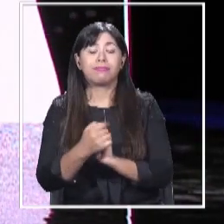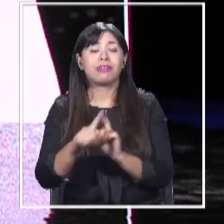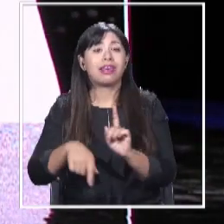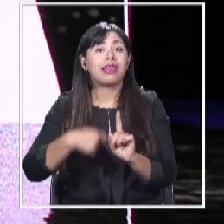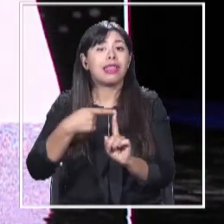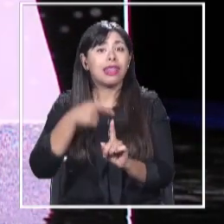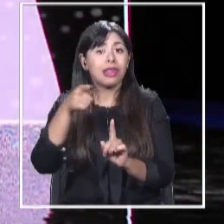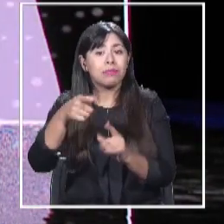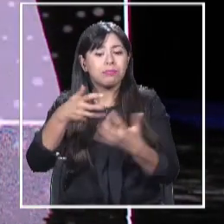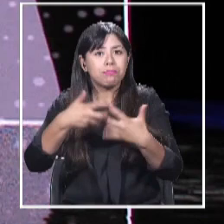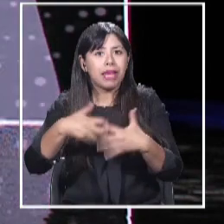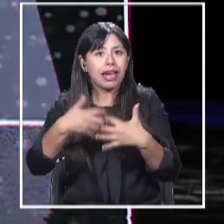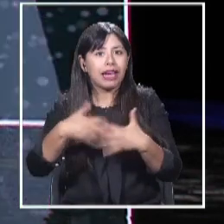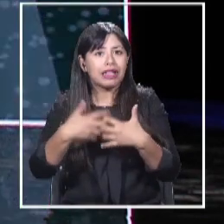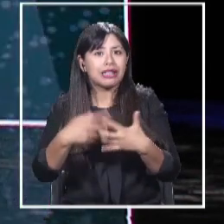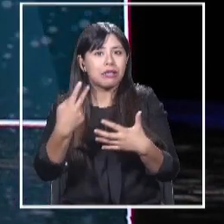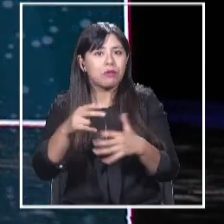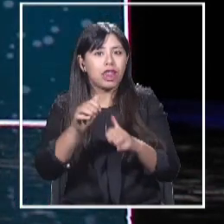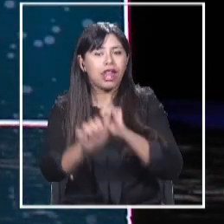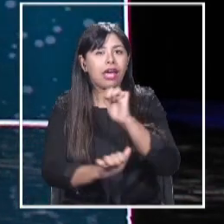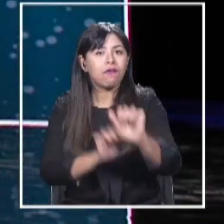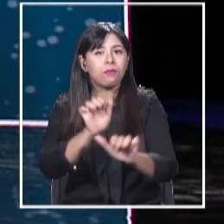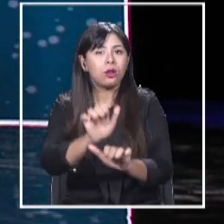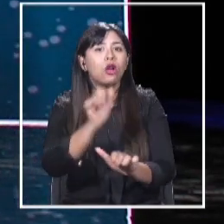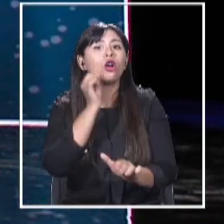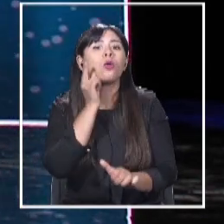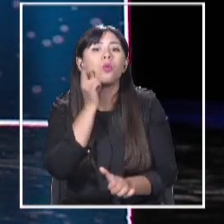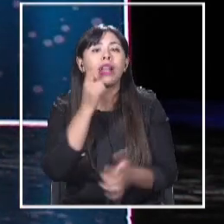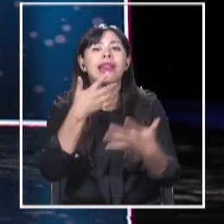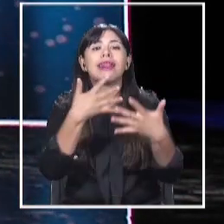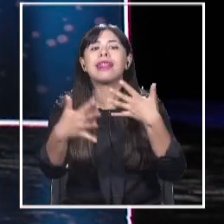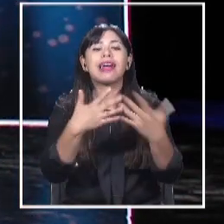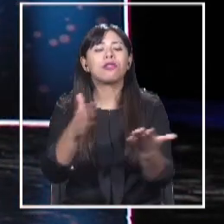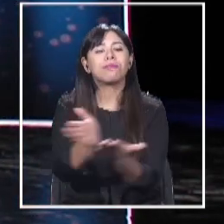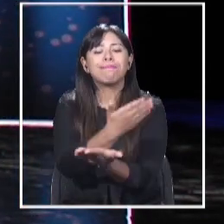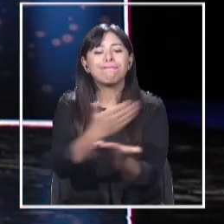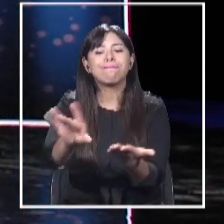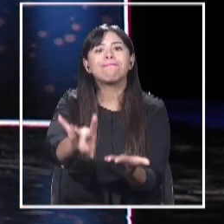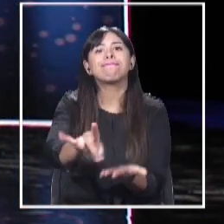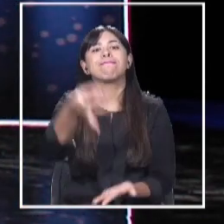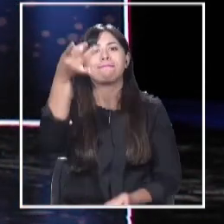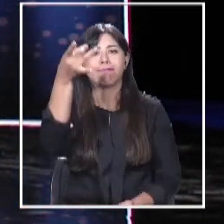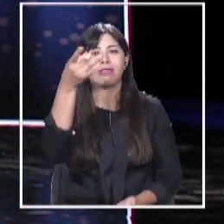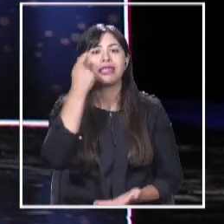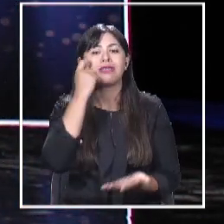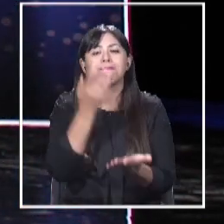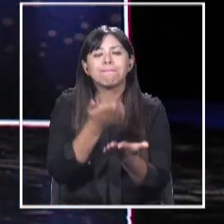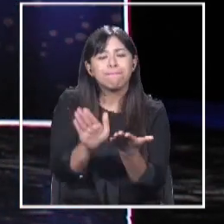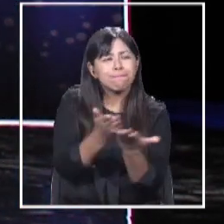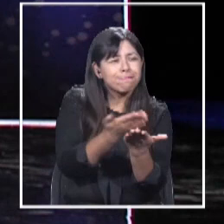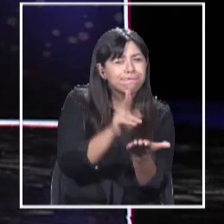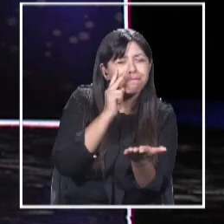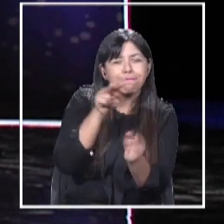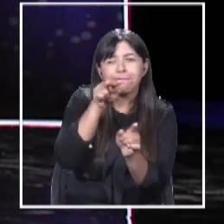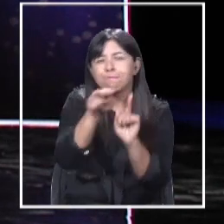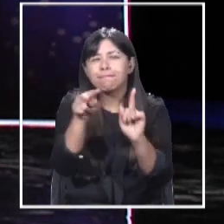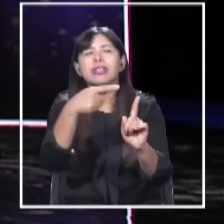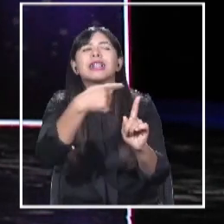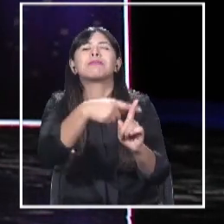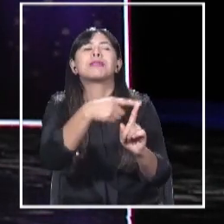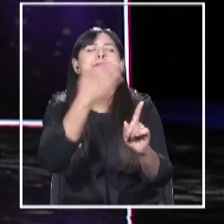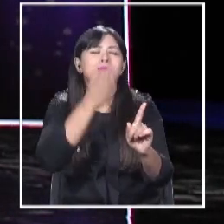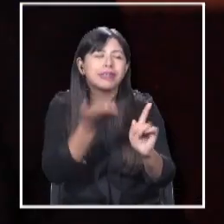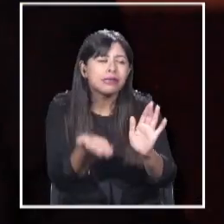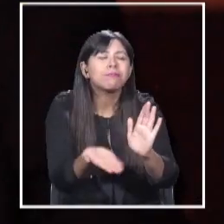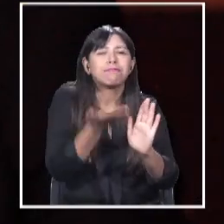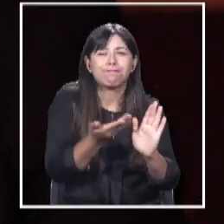ese mecanismo de la evolución, que es la selección natural. La selección natural es como un filtro que va a favorecer que se